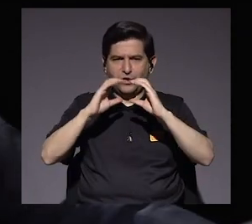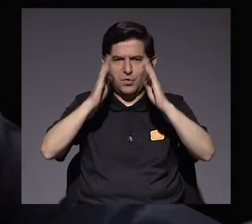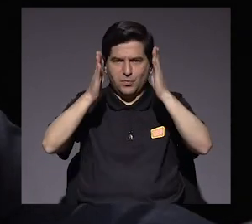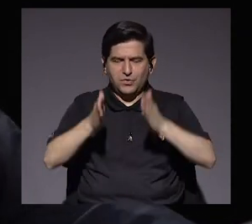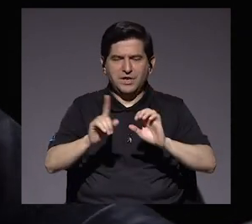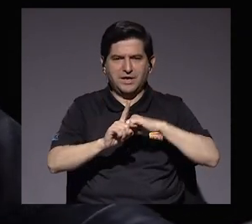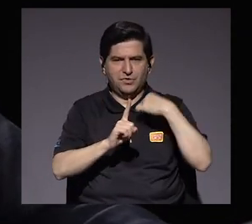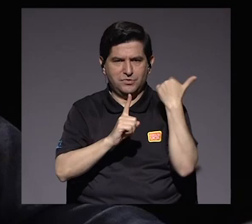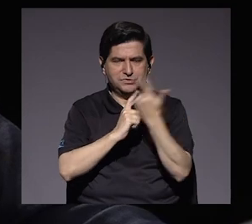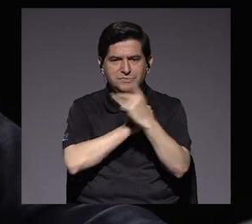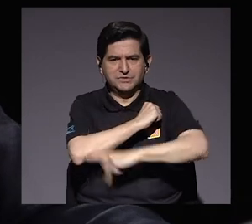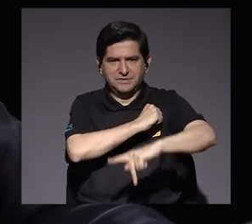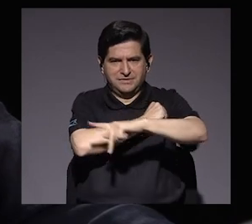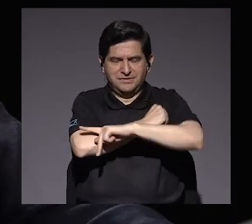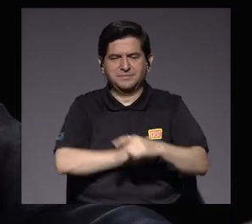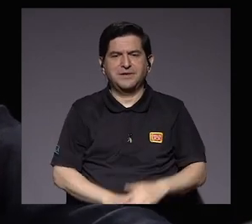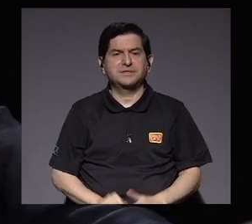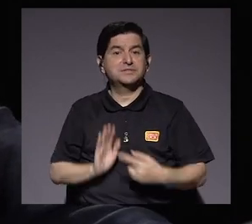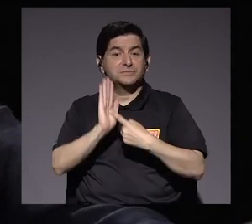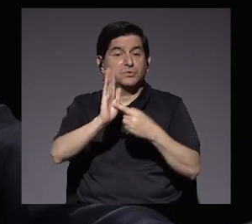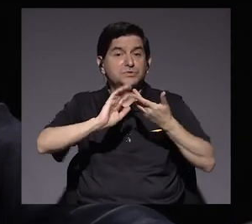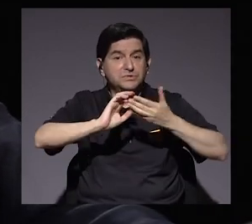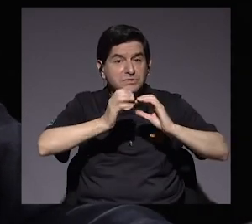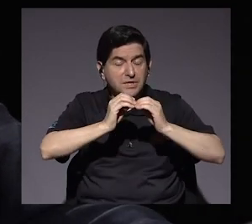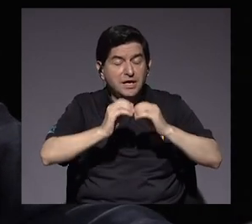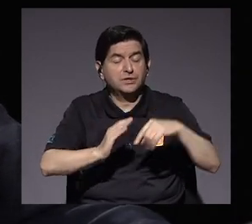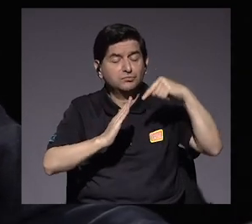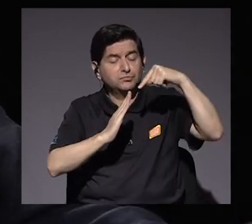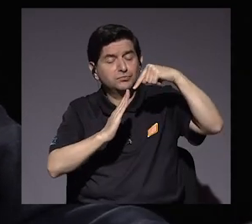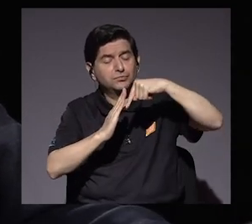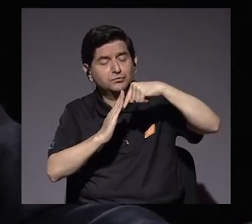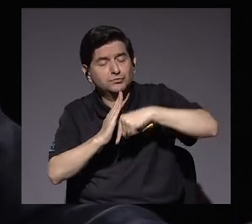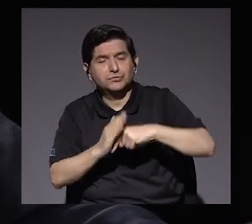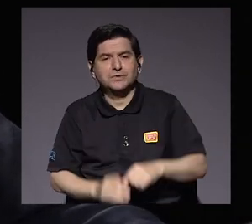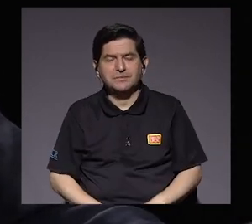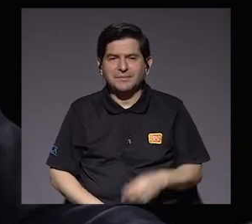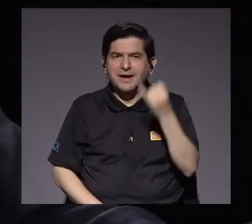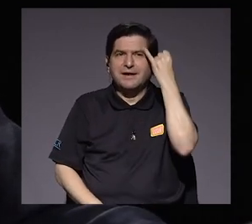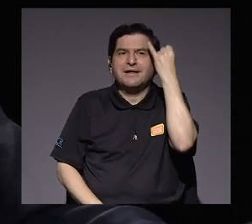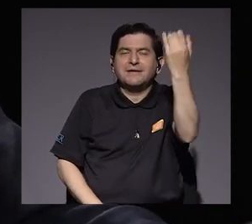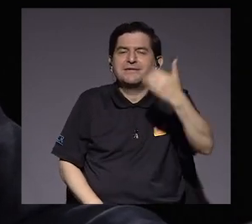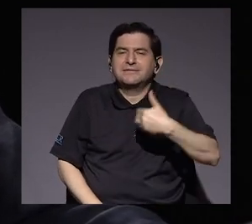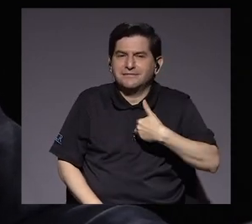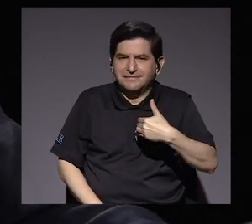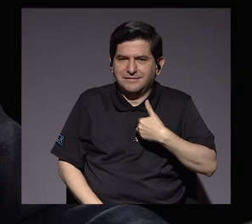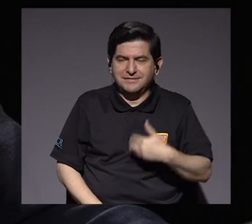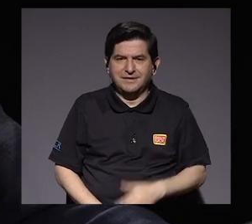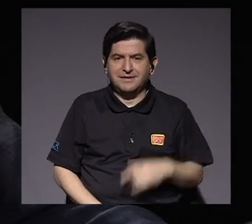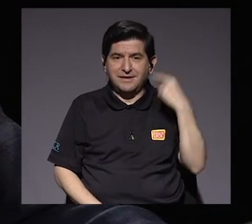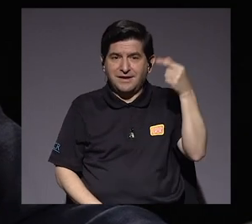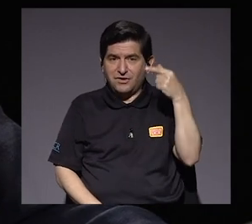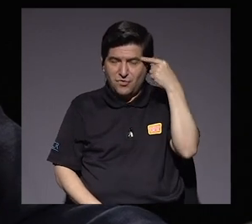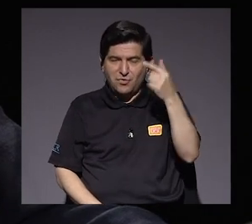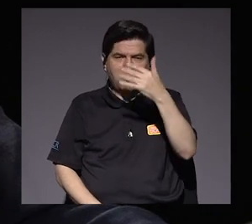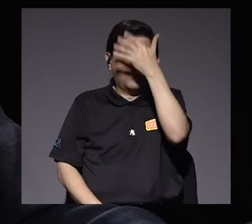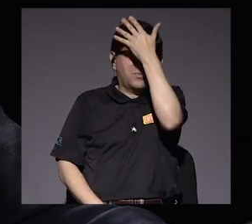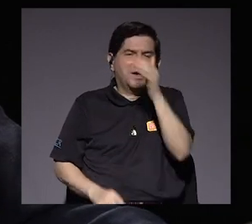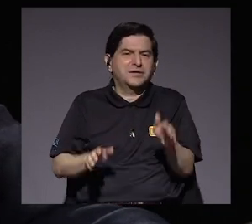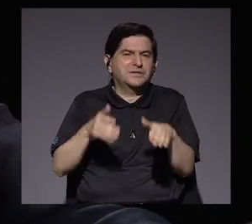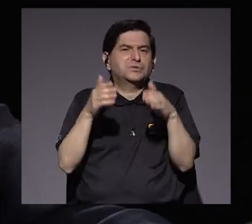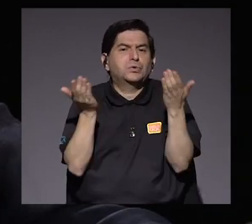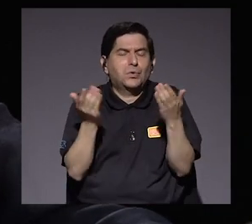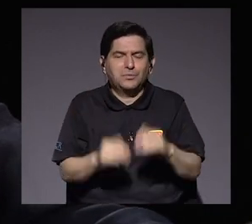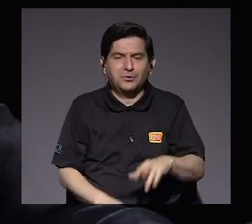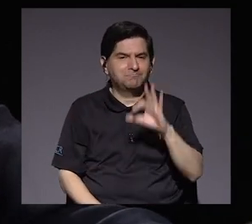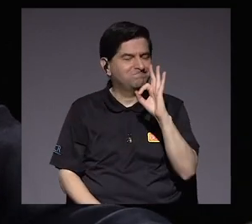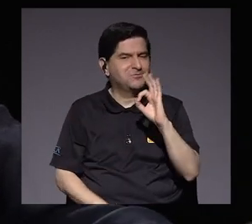comunicación social de este país, nos ha presentado datos exhaustivos para poder argumentar cómo sale el gobierno de Carlos Alvarado, no